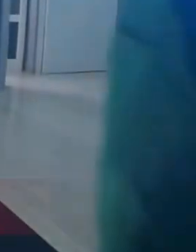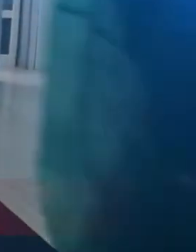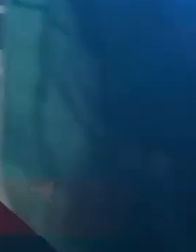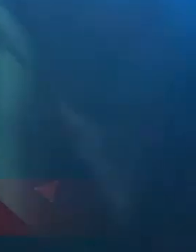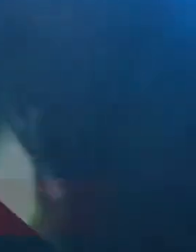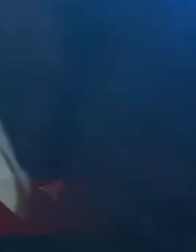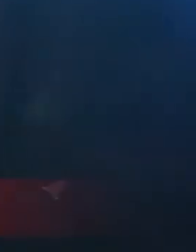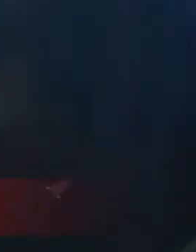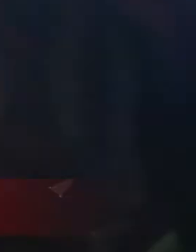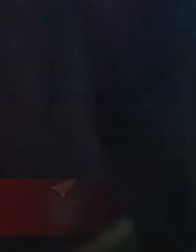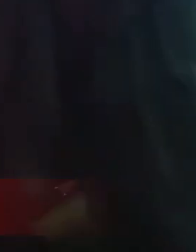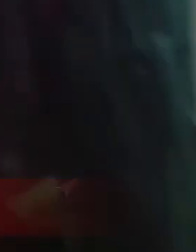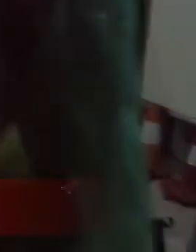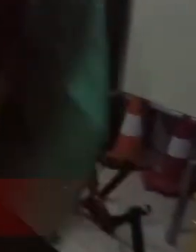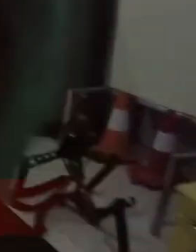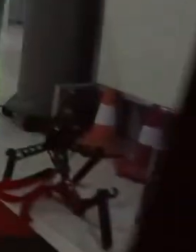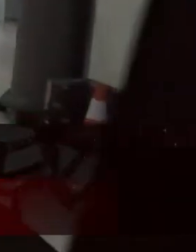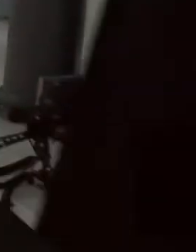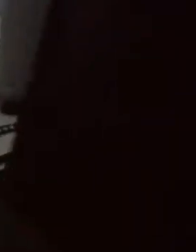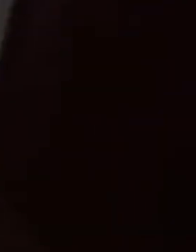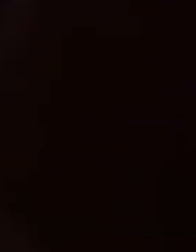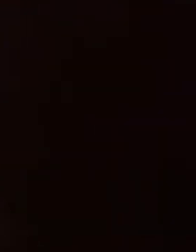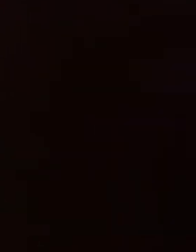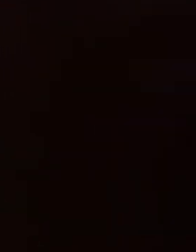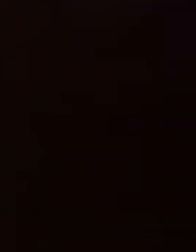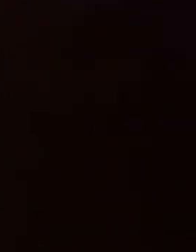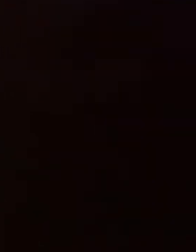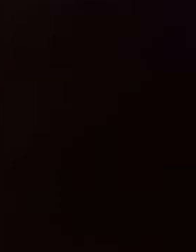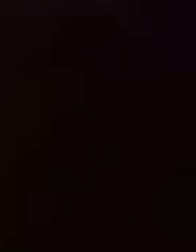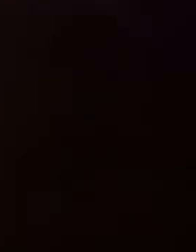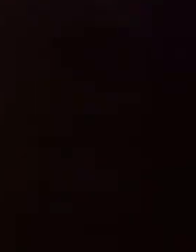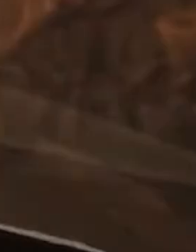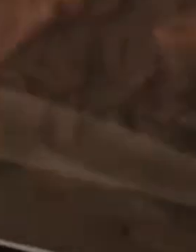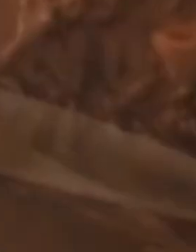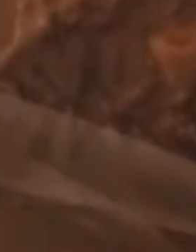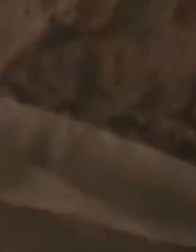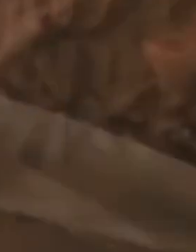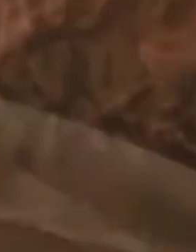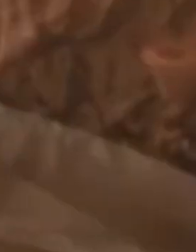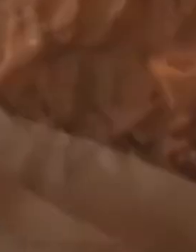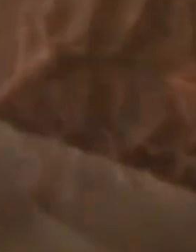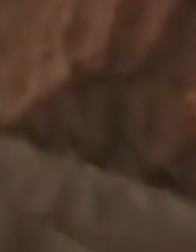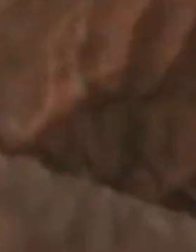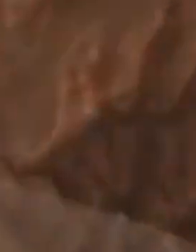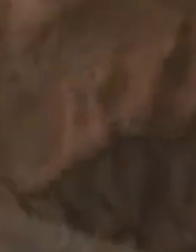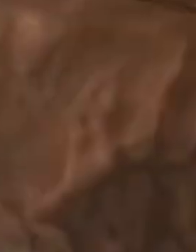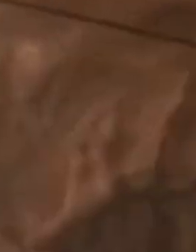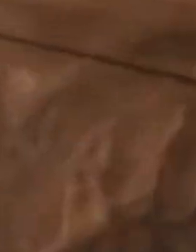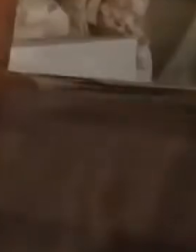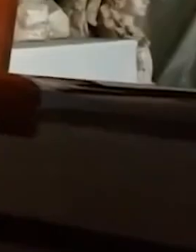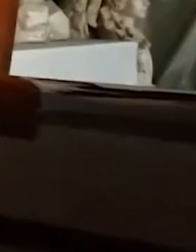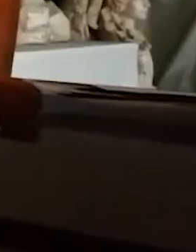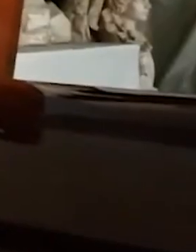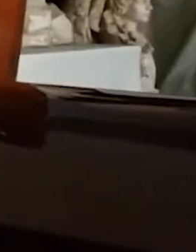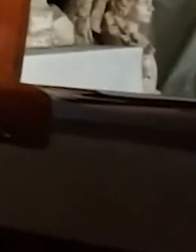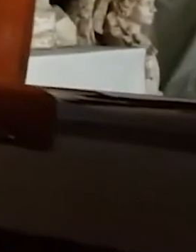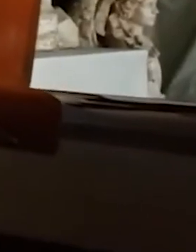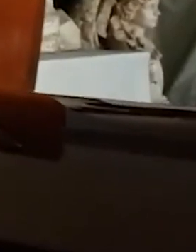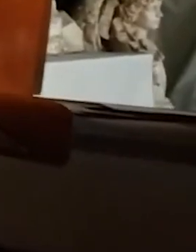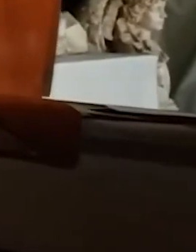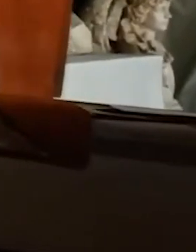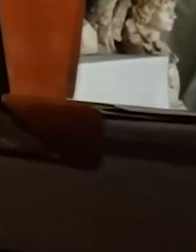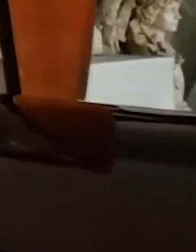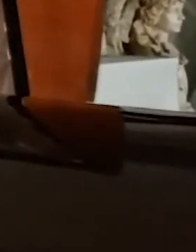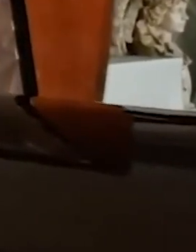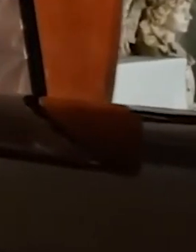estos establecimientos, existen algunos señalamientos no formales del incremento de los costos de estas empresas para cadáveres que fallecieron a